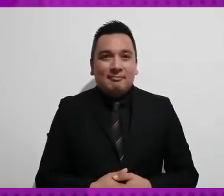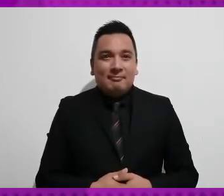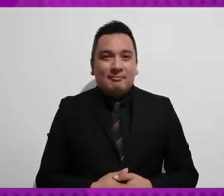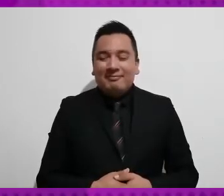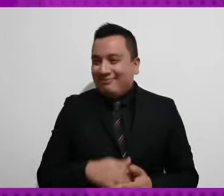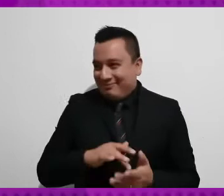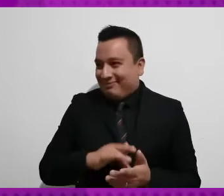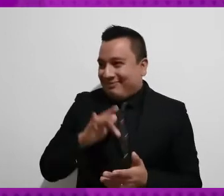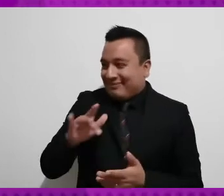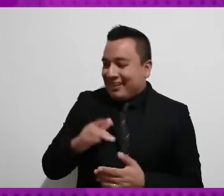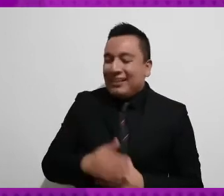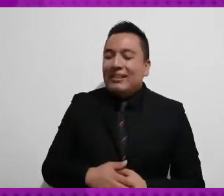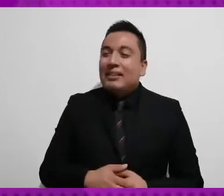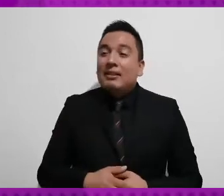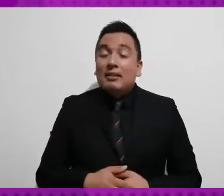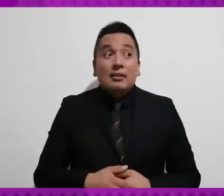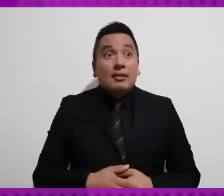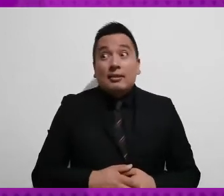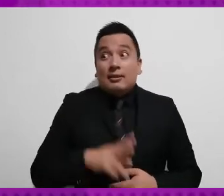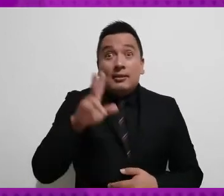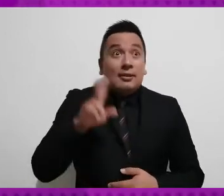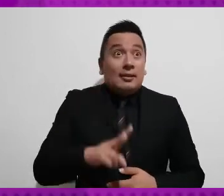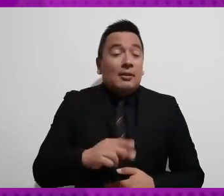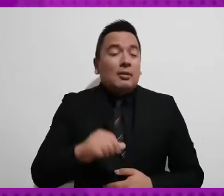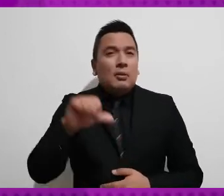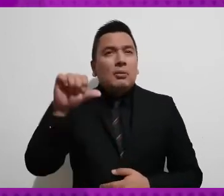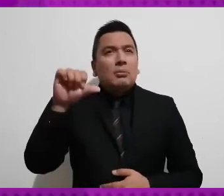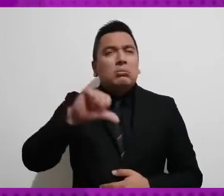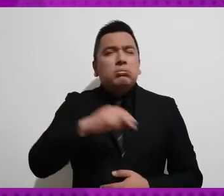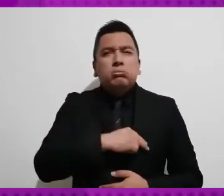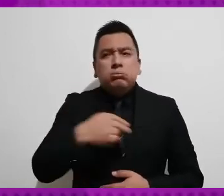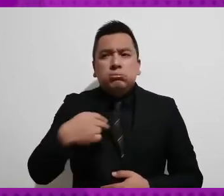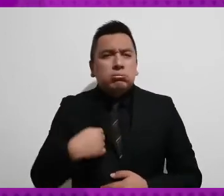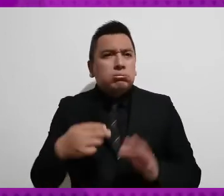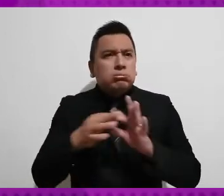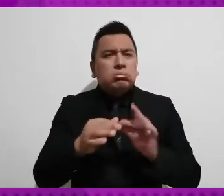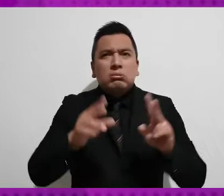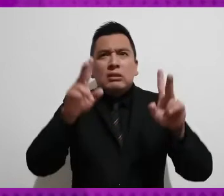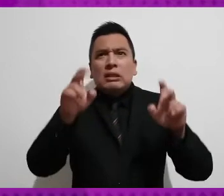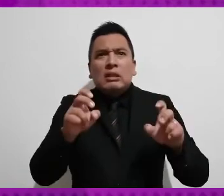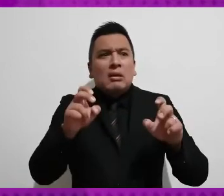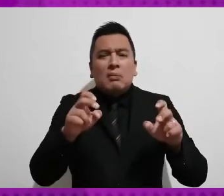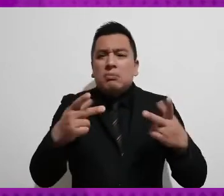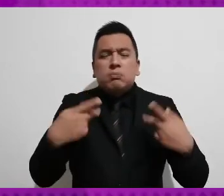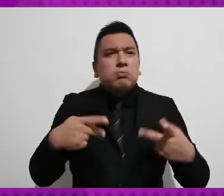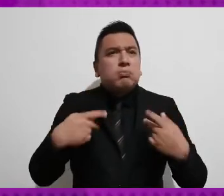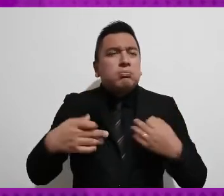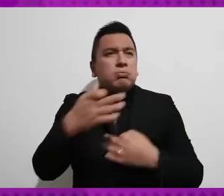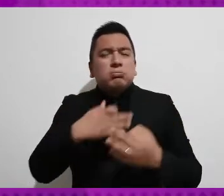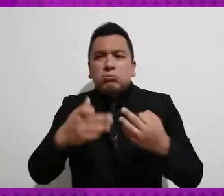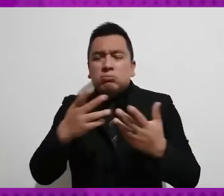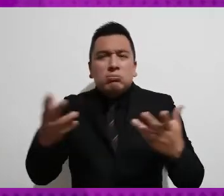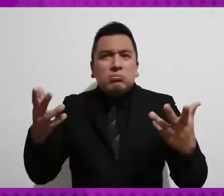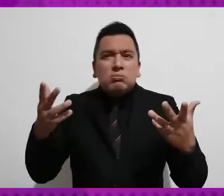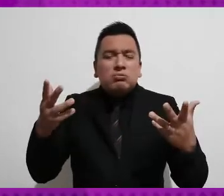Muchas gracias, Itzel. Exactamente como lo mencionas, el día de hoy vamos a hablar de inclusión y el derecho